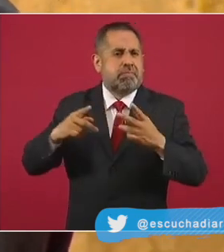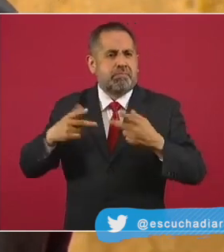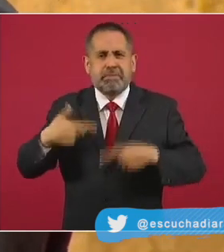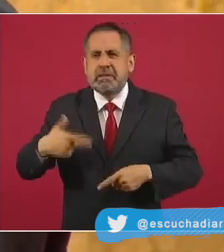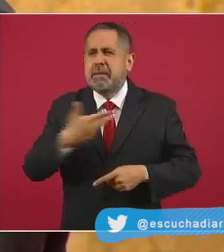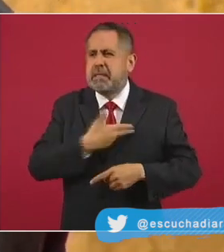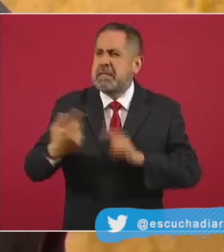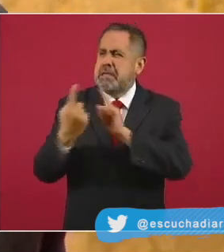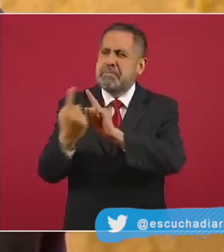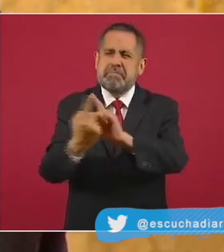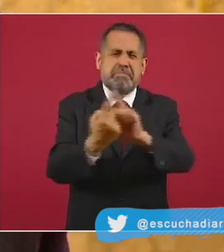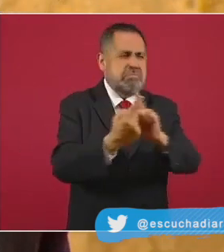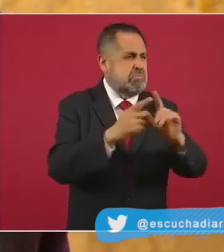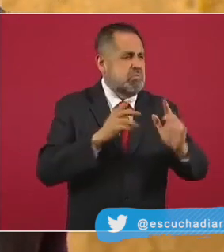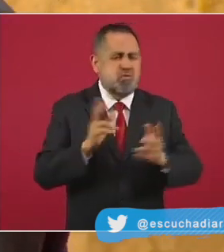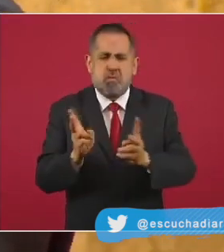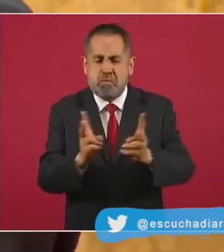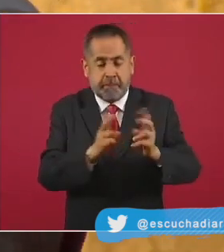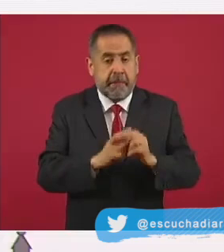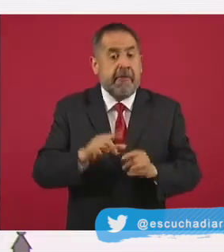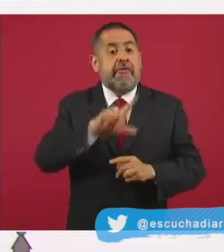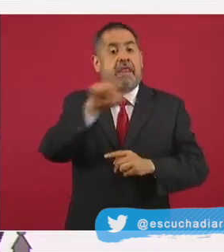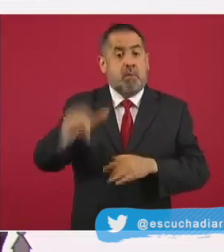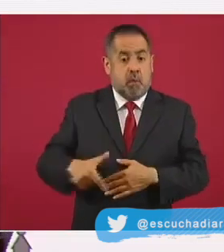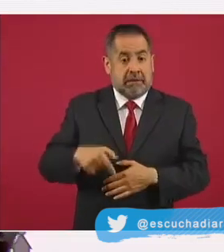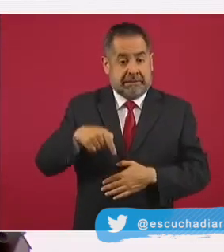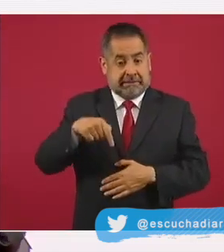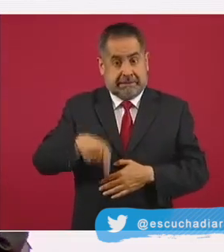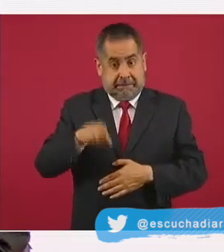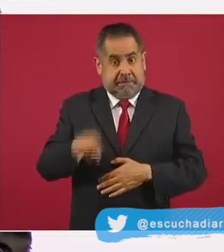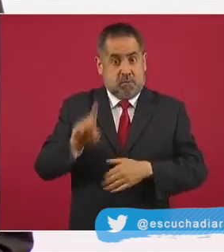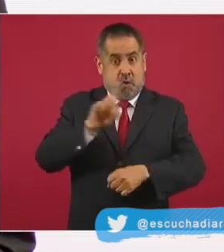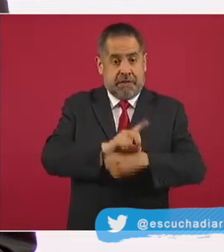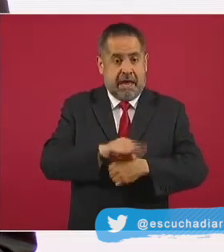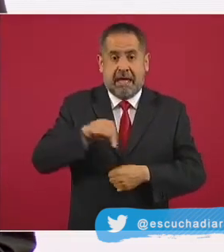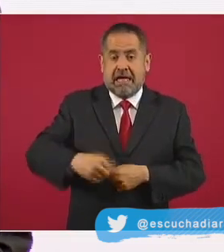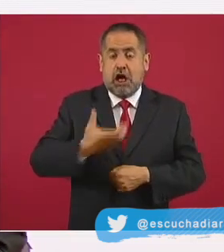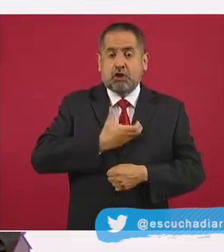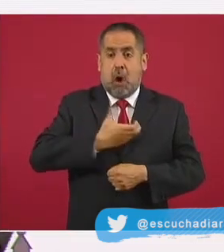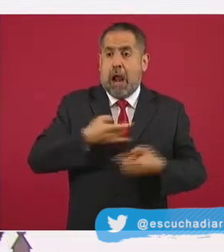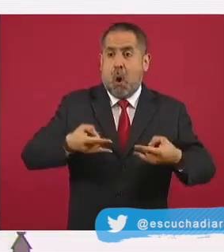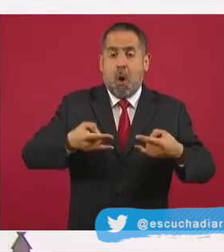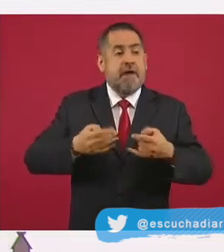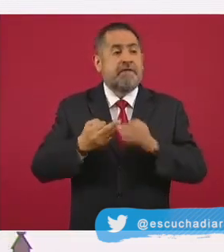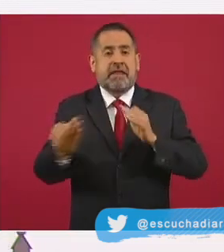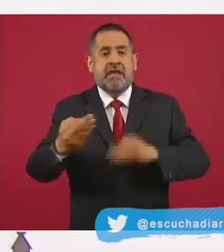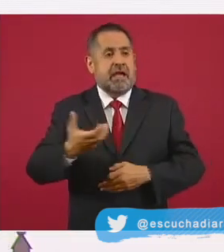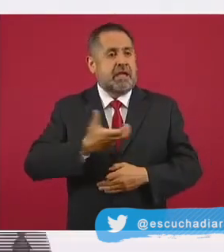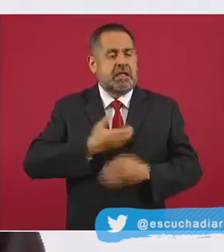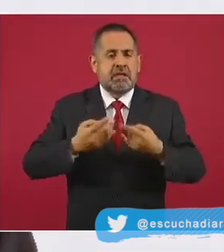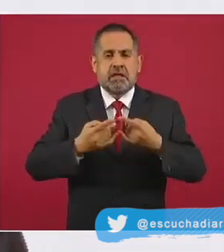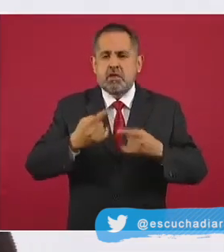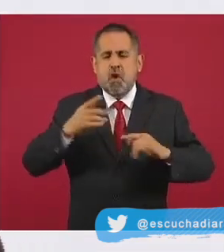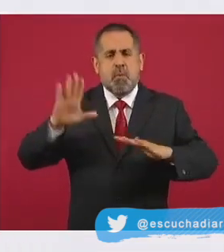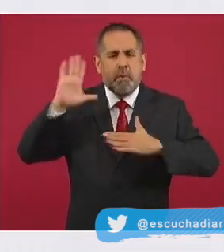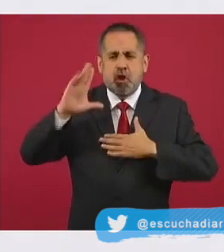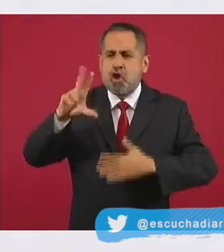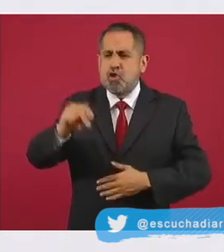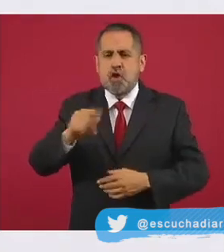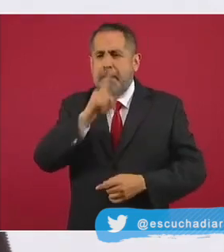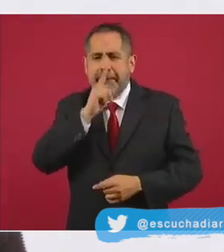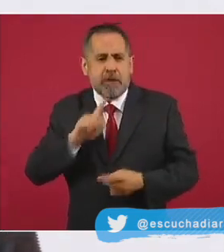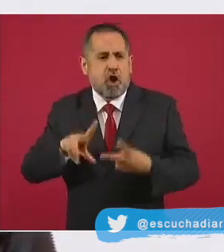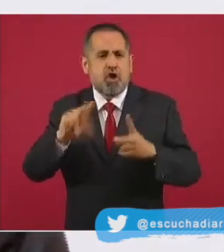Zócalo capitalino me dirigí al pueblo para prometerle no mentir, no robar,